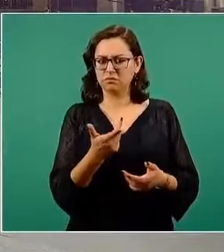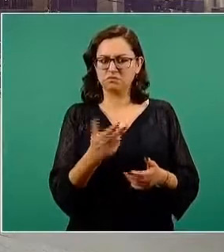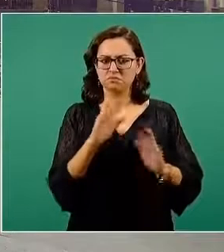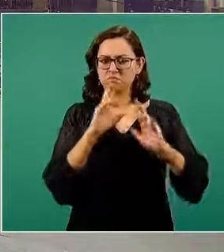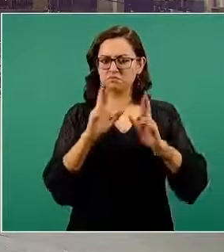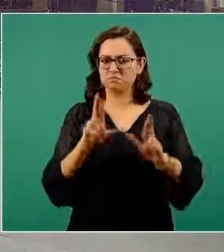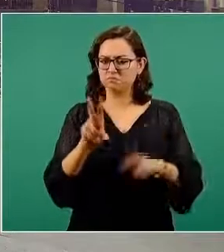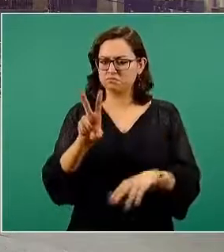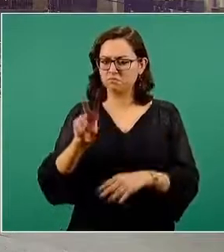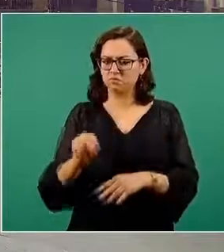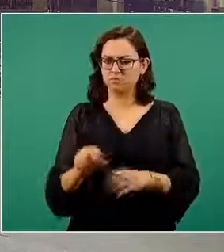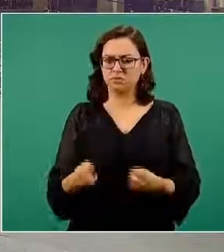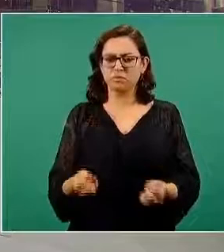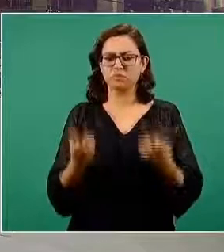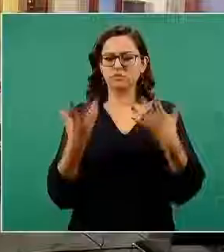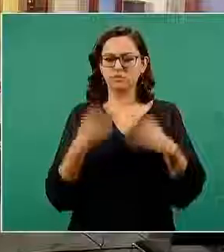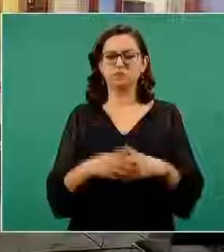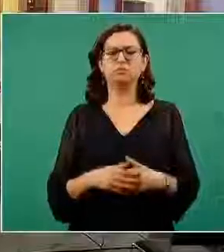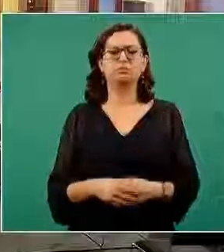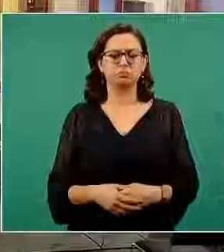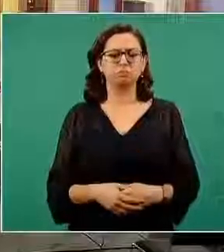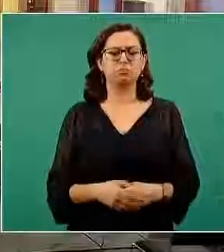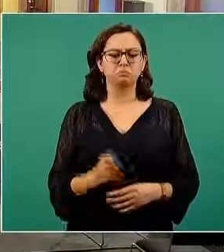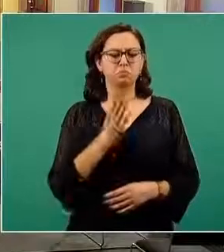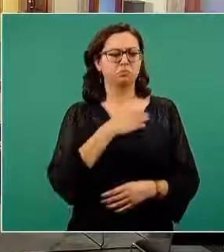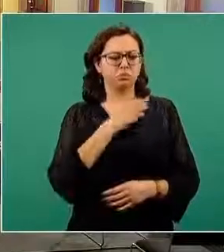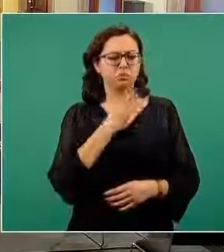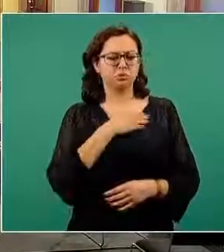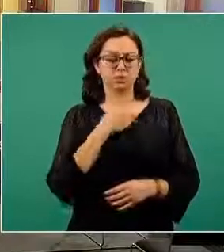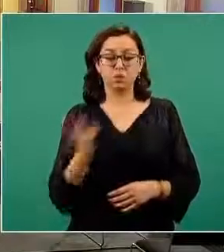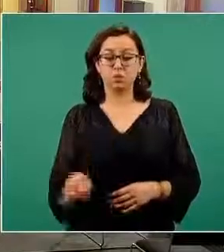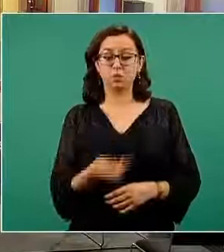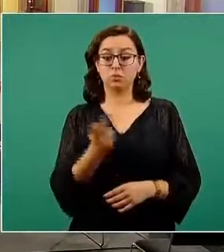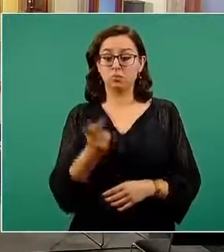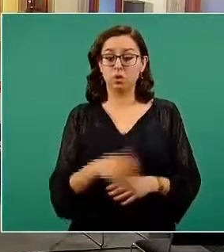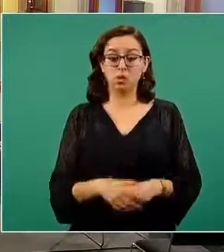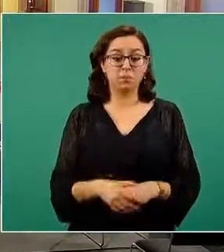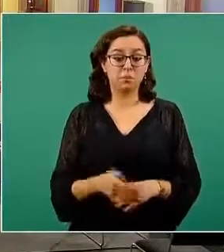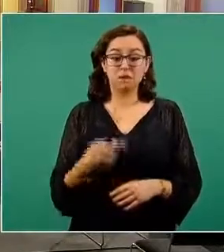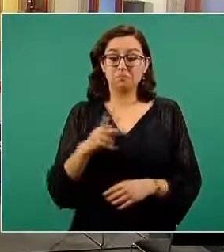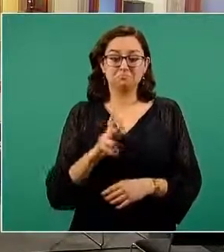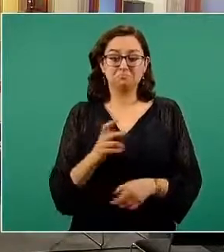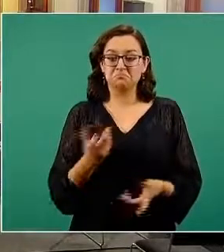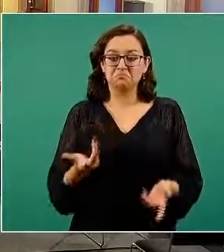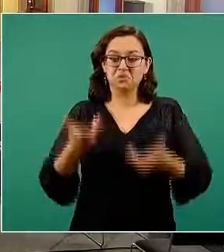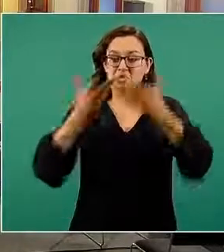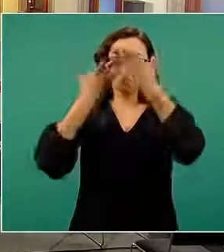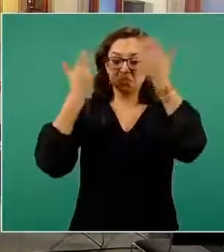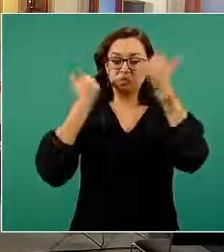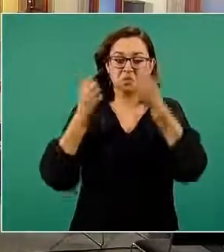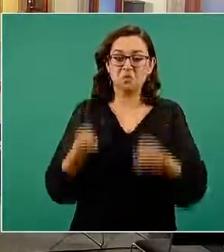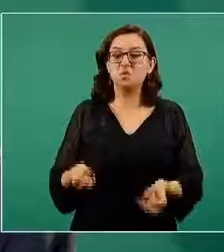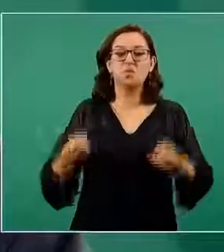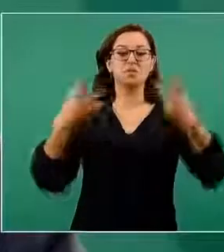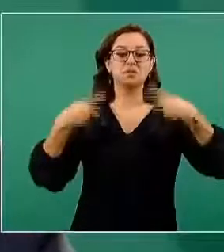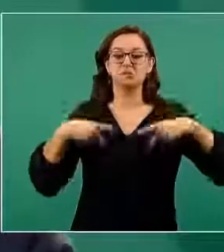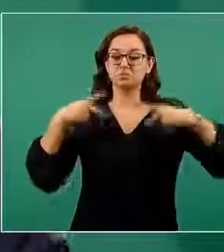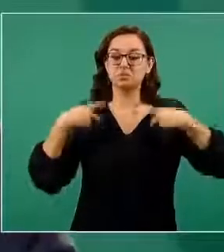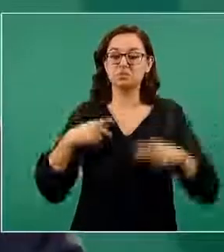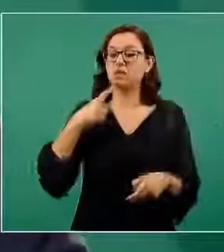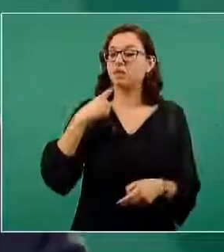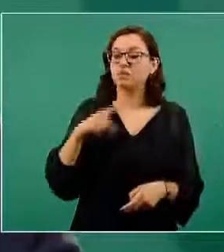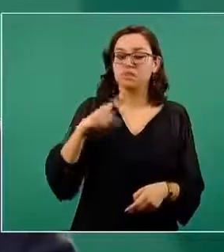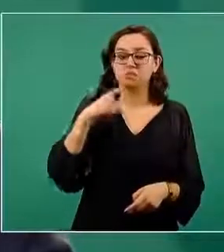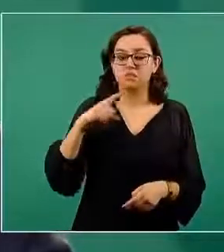rubro. Sería todo. Es una buena pregunta, creo. No, en este momento no tengo actualizada la lista o el